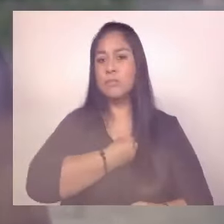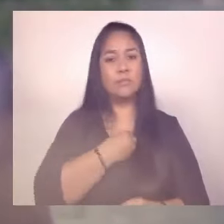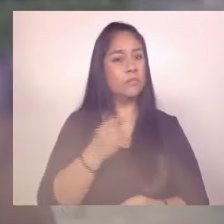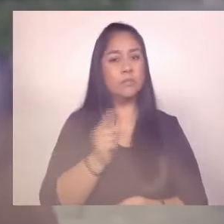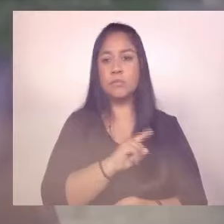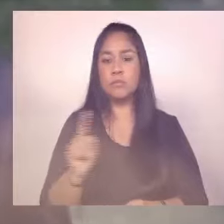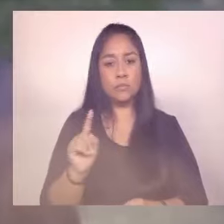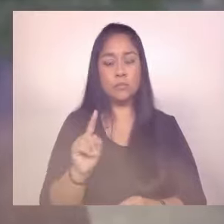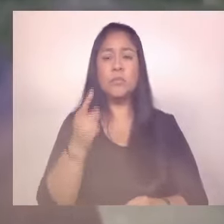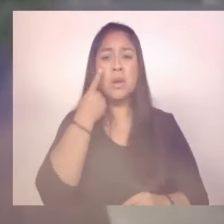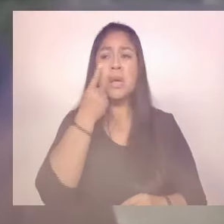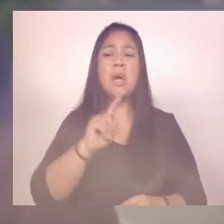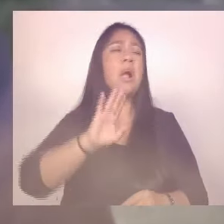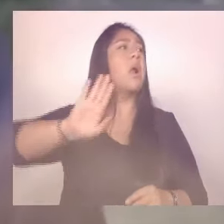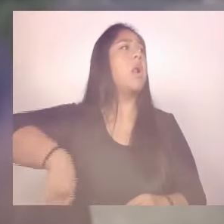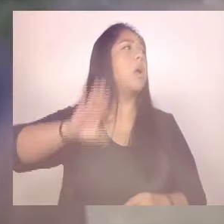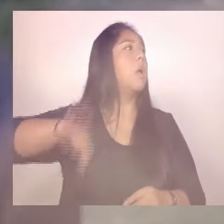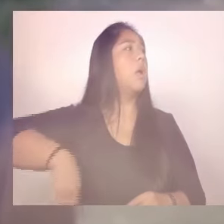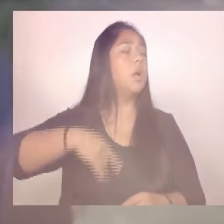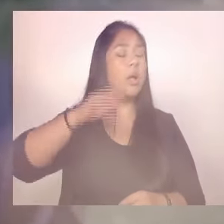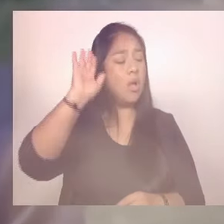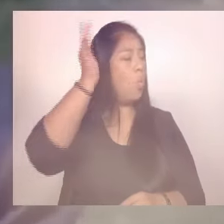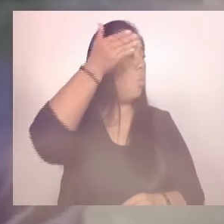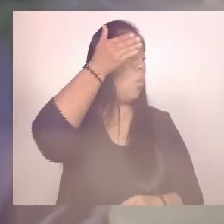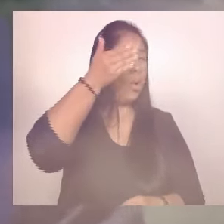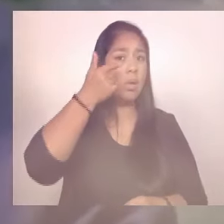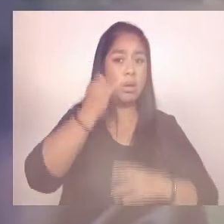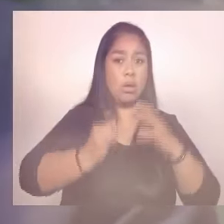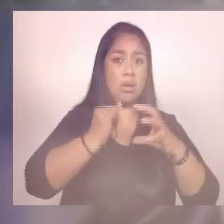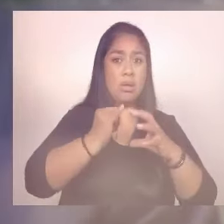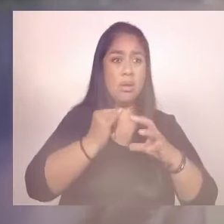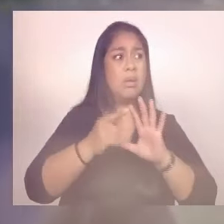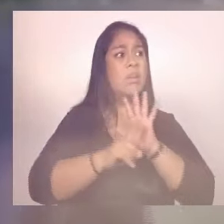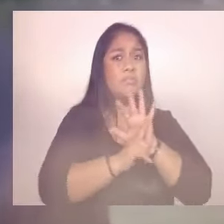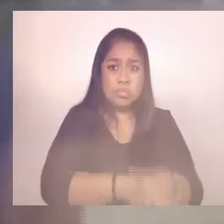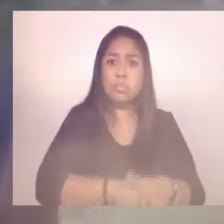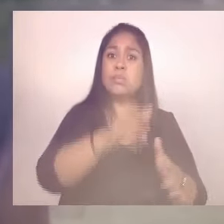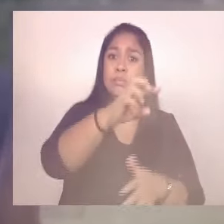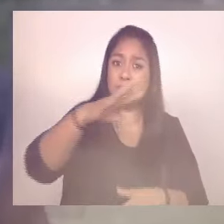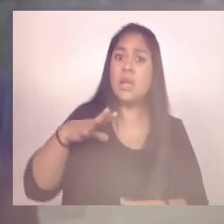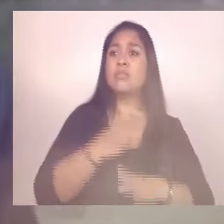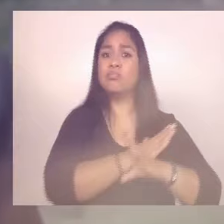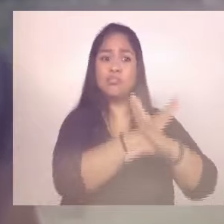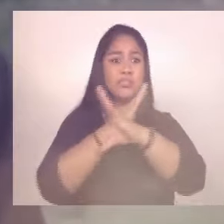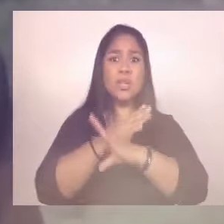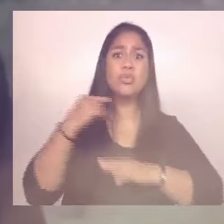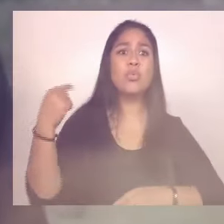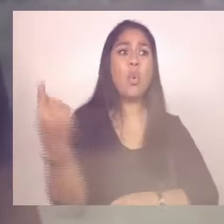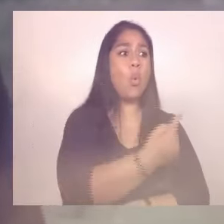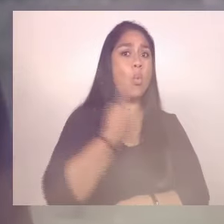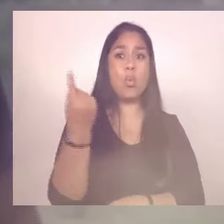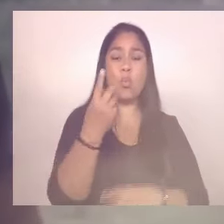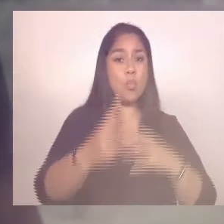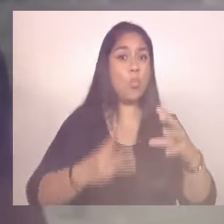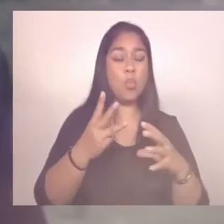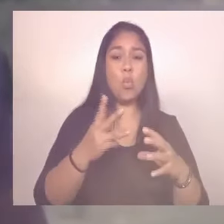la guerra, no debemos ignorar los conflictos internacionales que afectan la paz y la seguridad de todos.